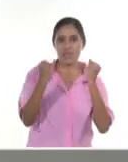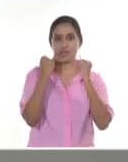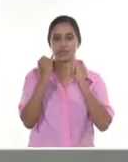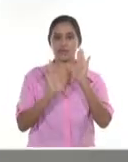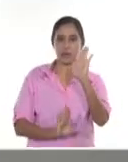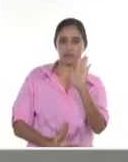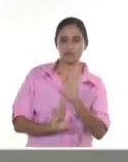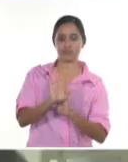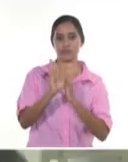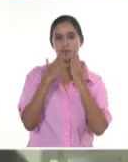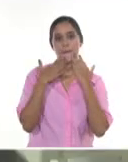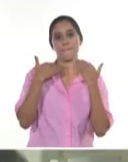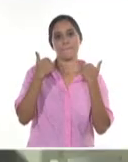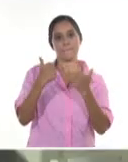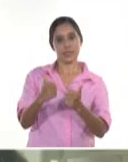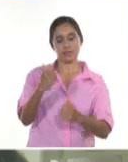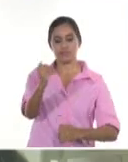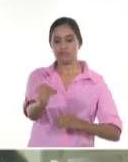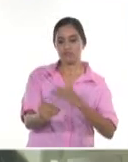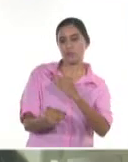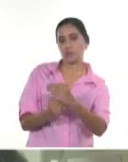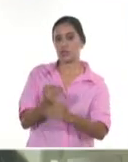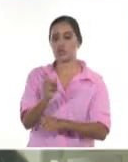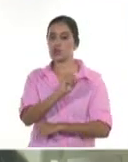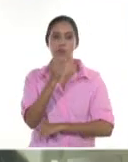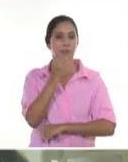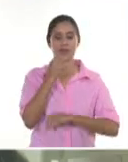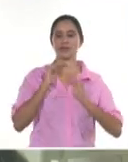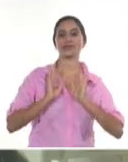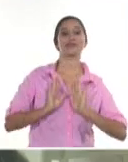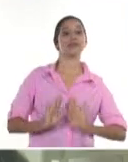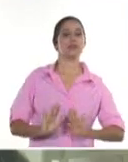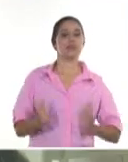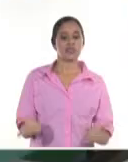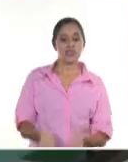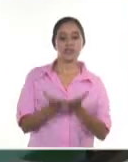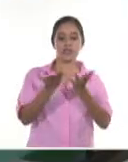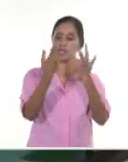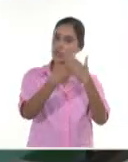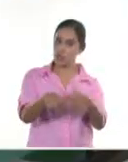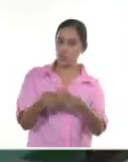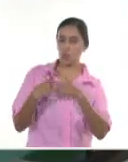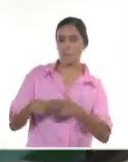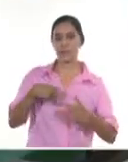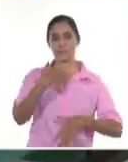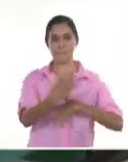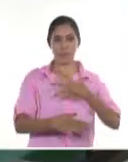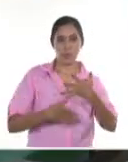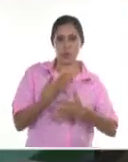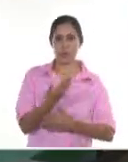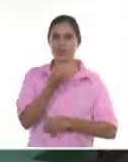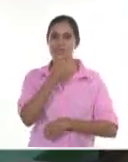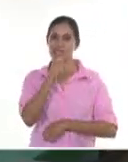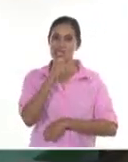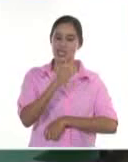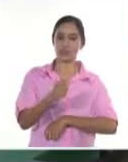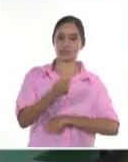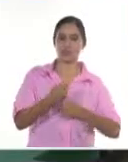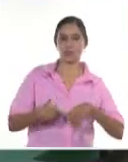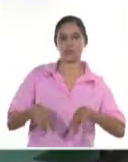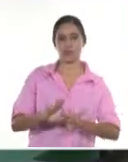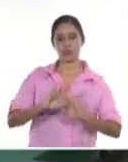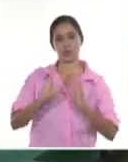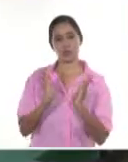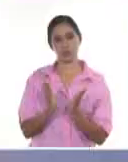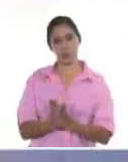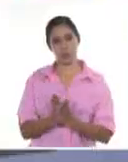permitan avanzar, no detener el desarrollo y resolver problemas ante limitaciones de